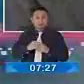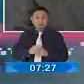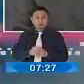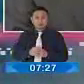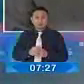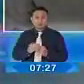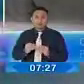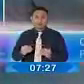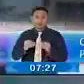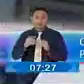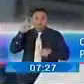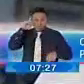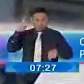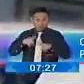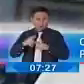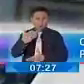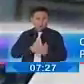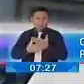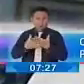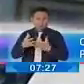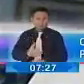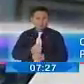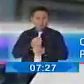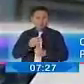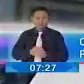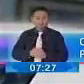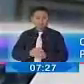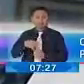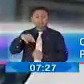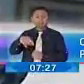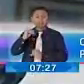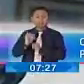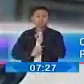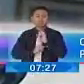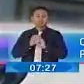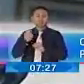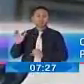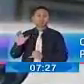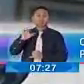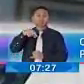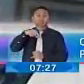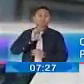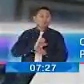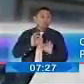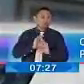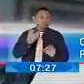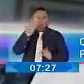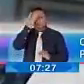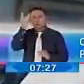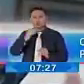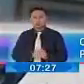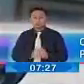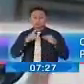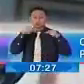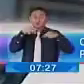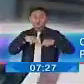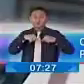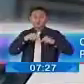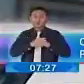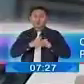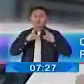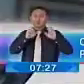cada vez más acuerdos comerciales. El inversionista extranjero, ¿por qué no viene al Ecuador? Porque le hace falta ese